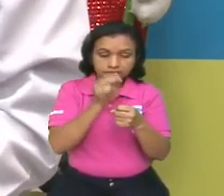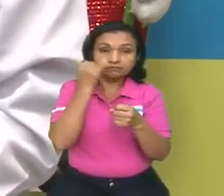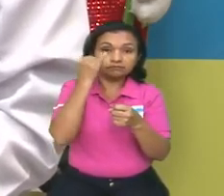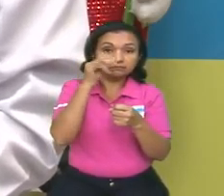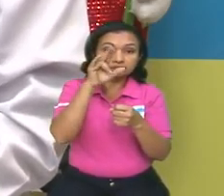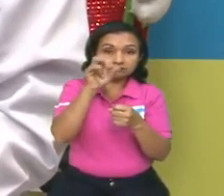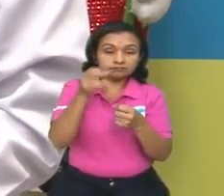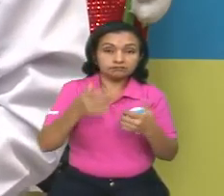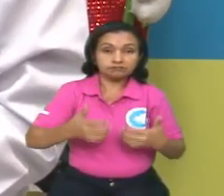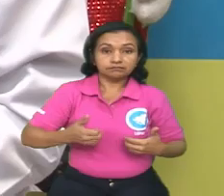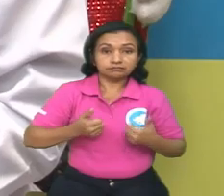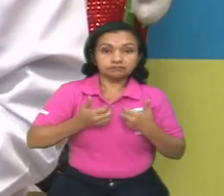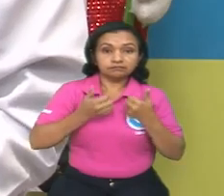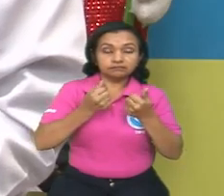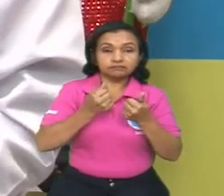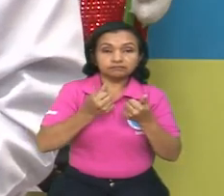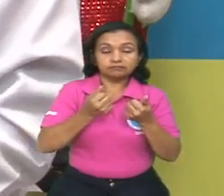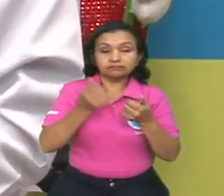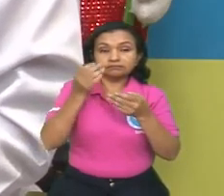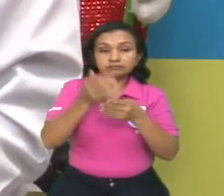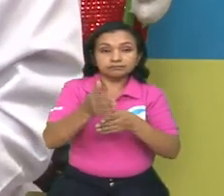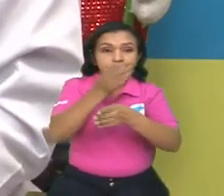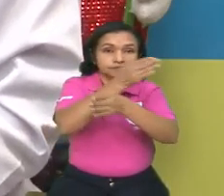es cáncer o no. Pero antes de esto,